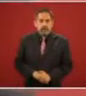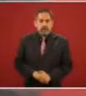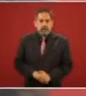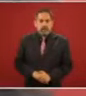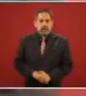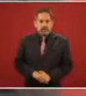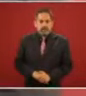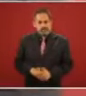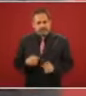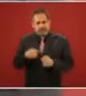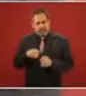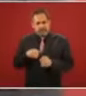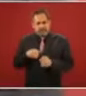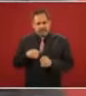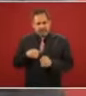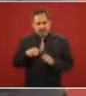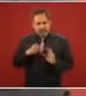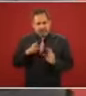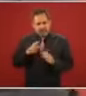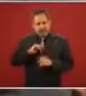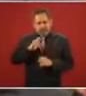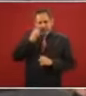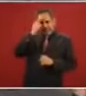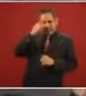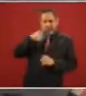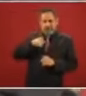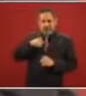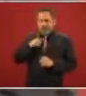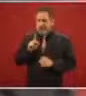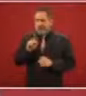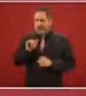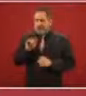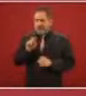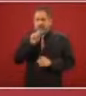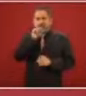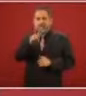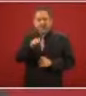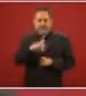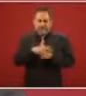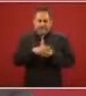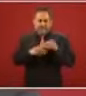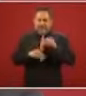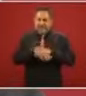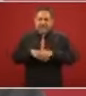Pues yo no soy Pilato, pero también me voy a lavar las manos,